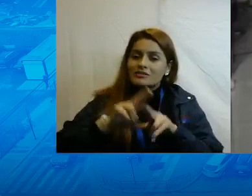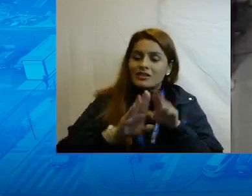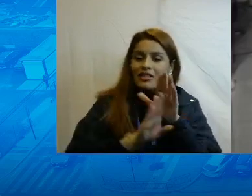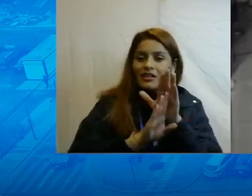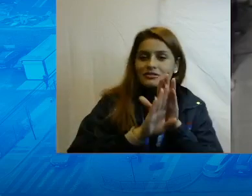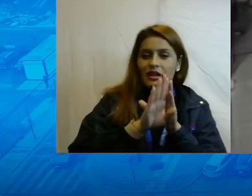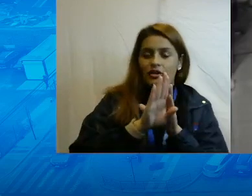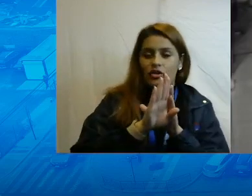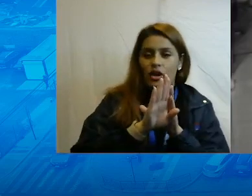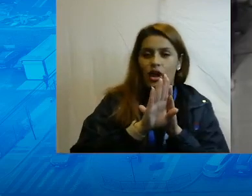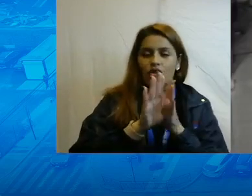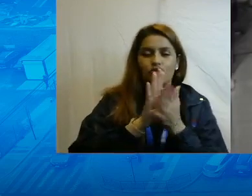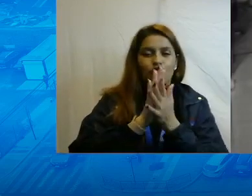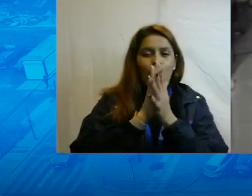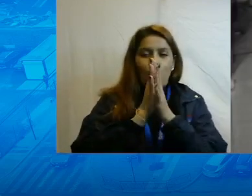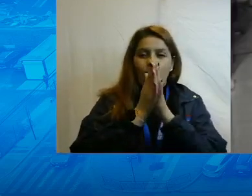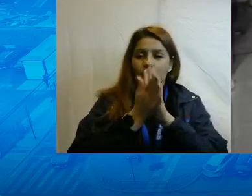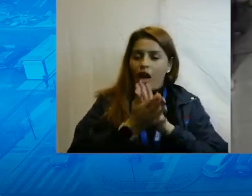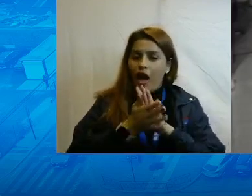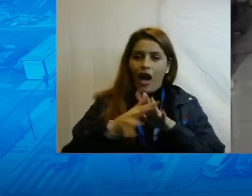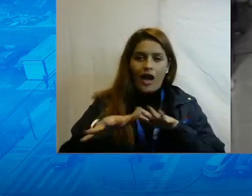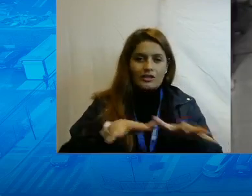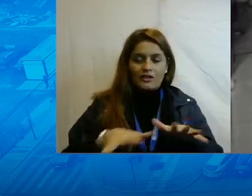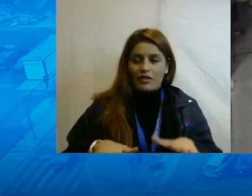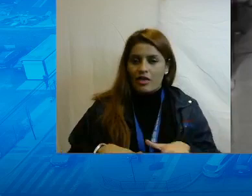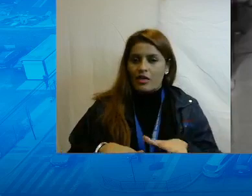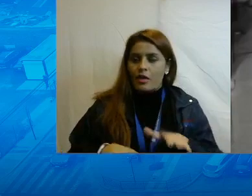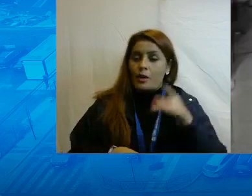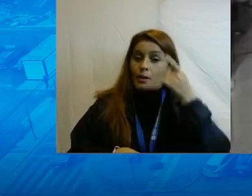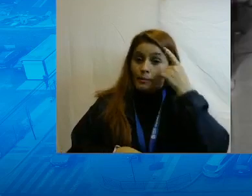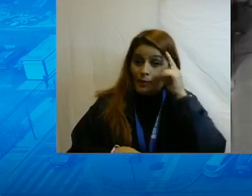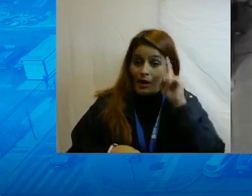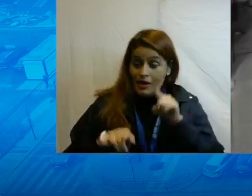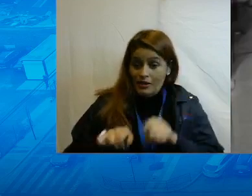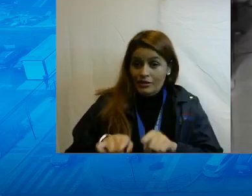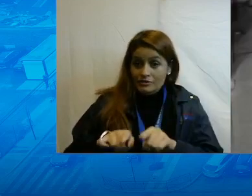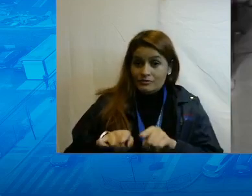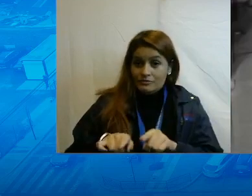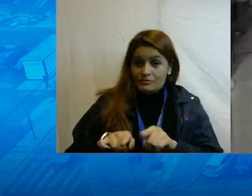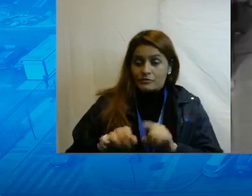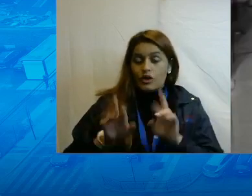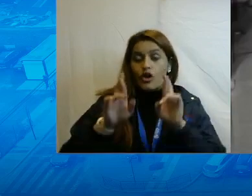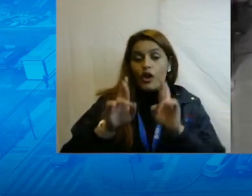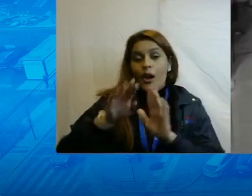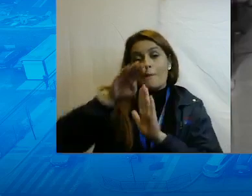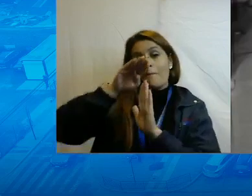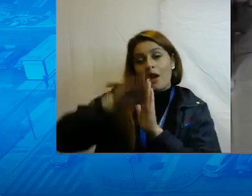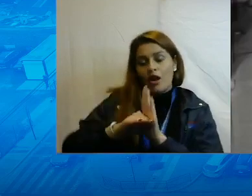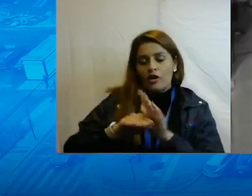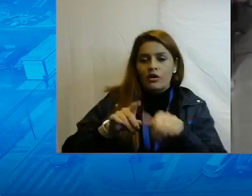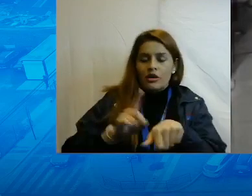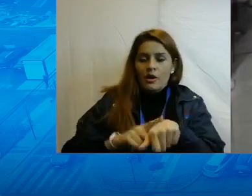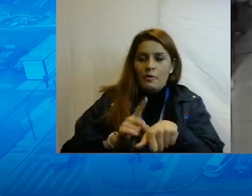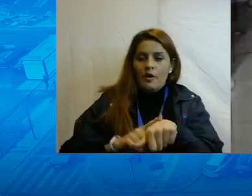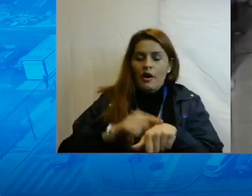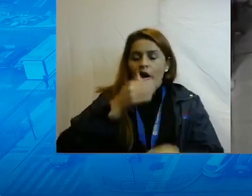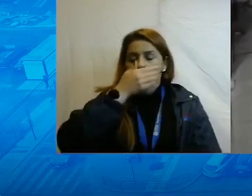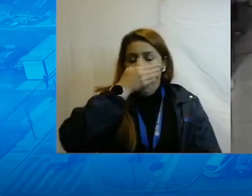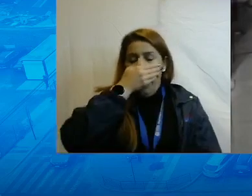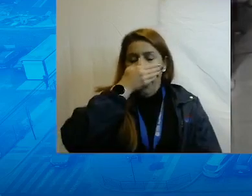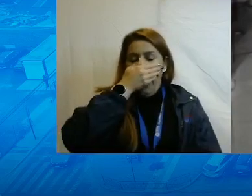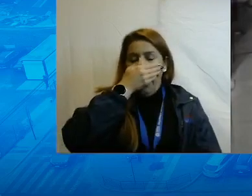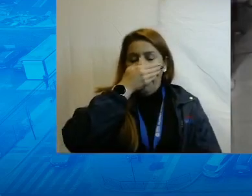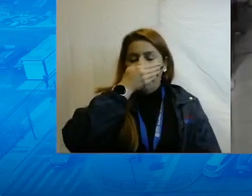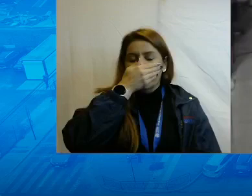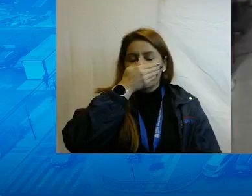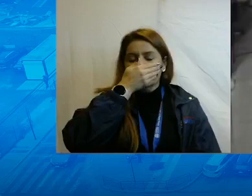las acciones posibles para que este tiempo sea el menos. Y también a través de